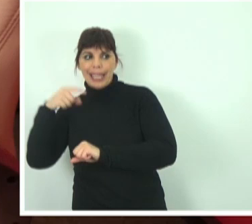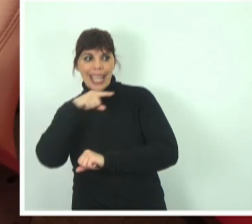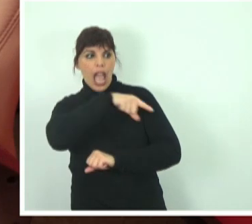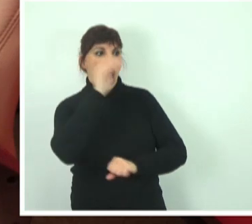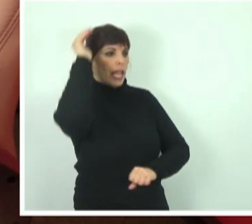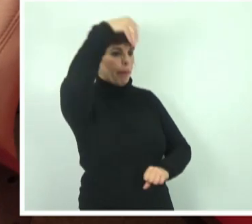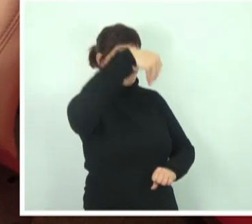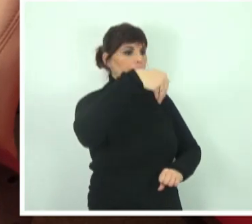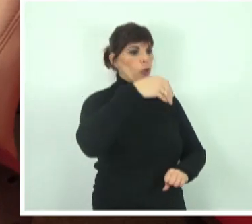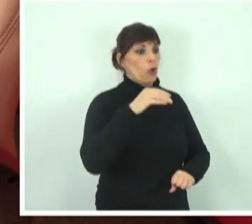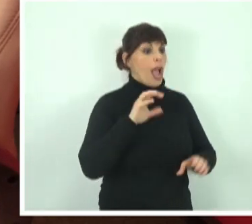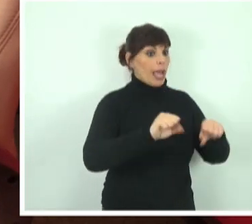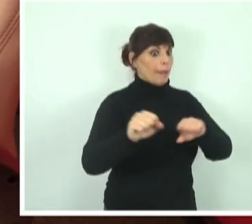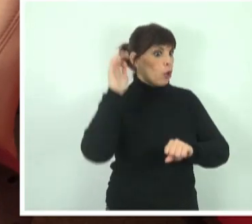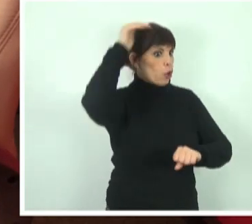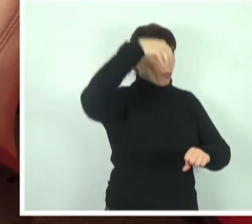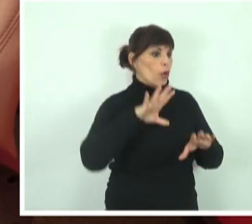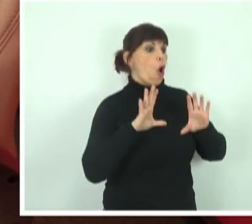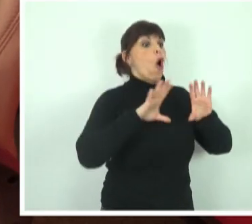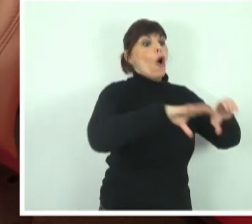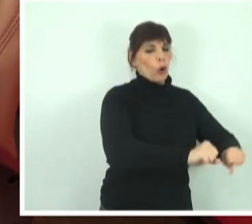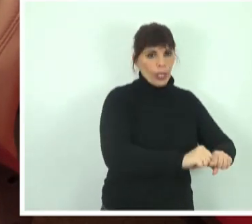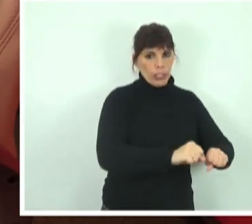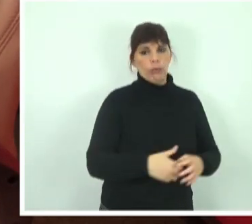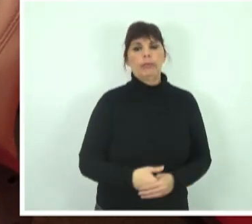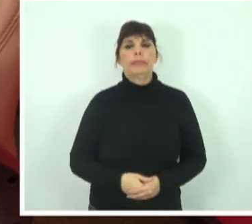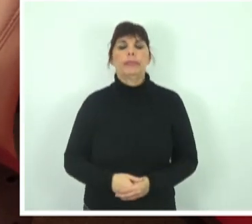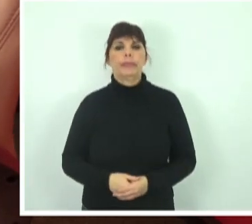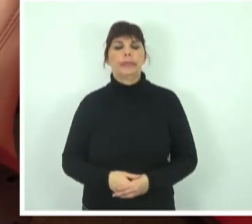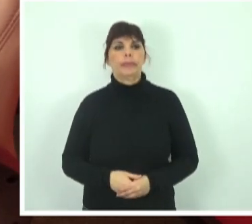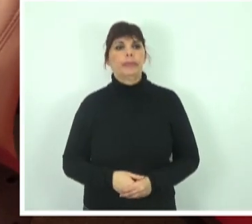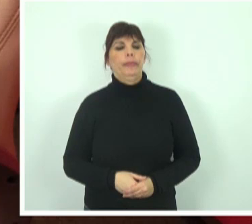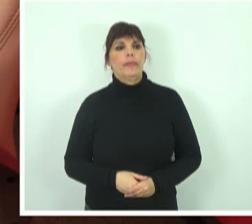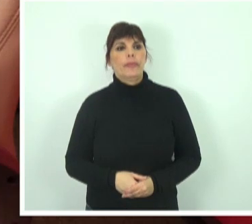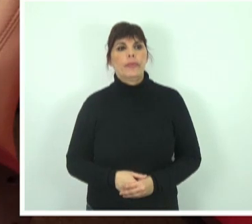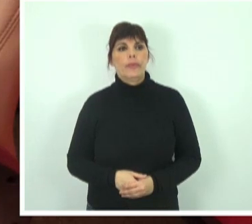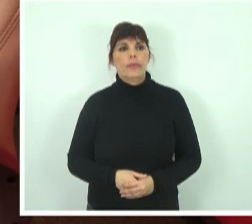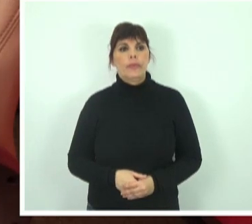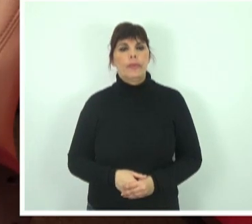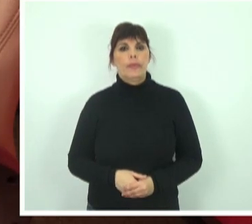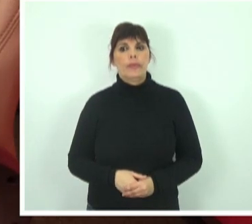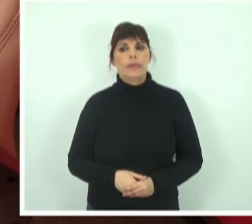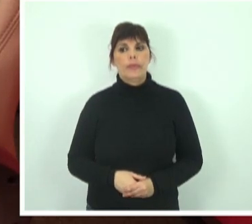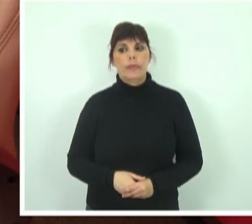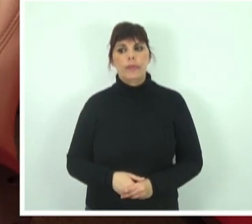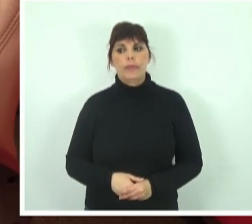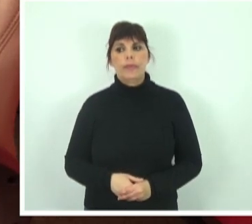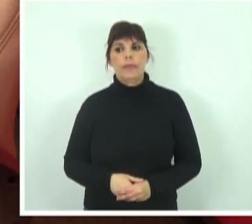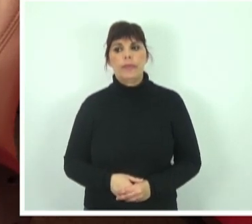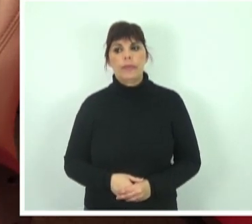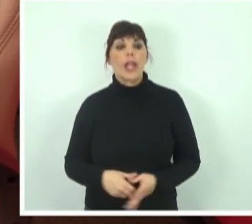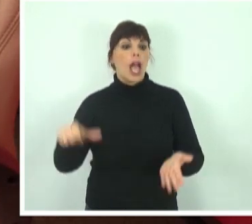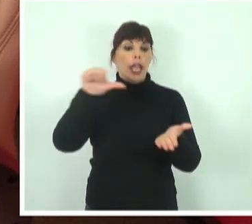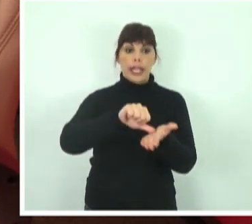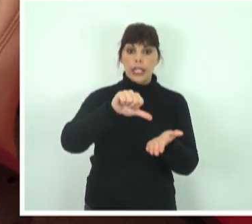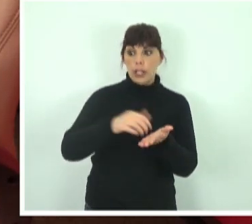gobierno de ancianos para gobernar y para organizar y para tener orden en esa